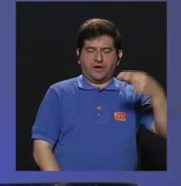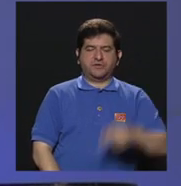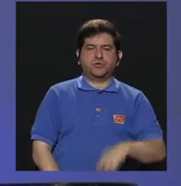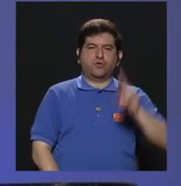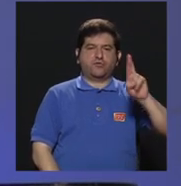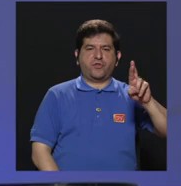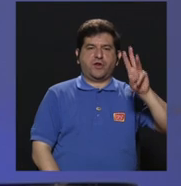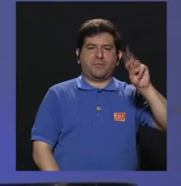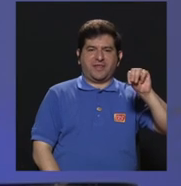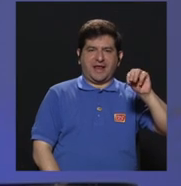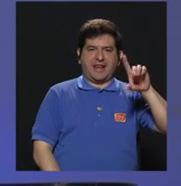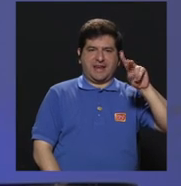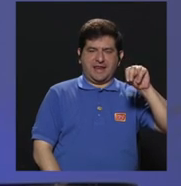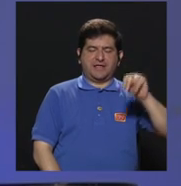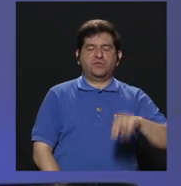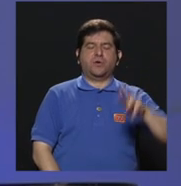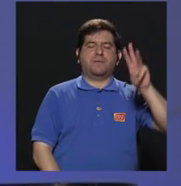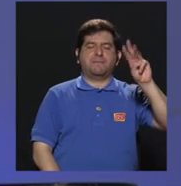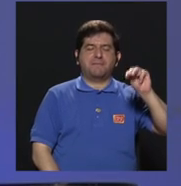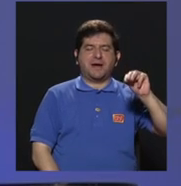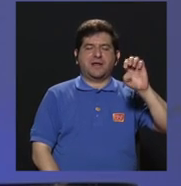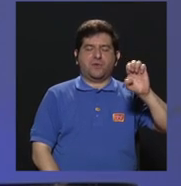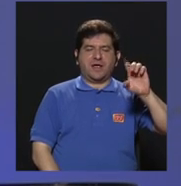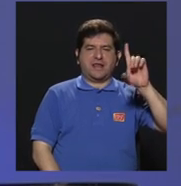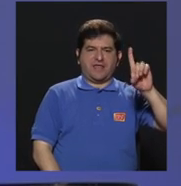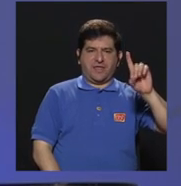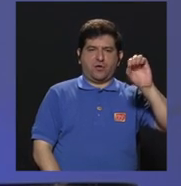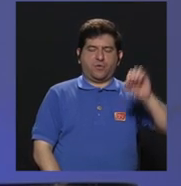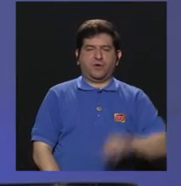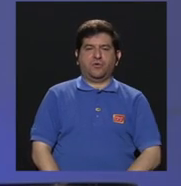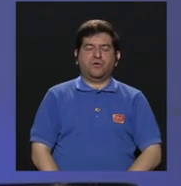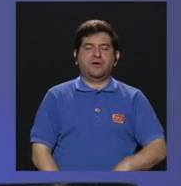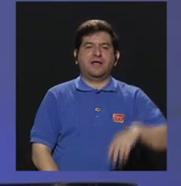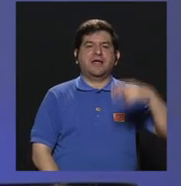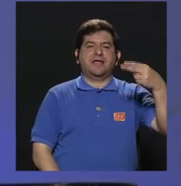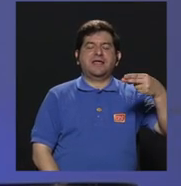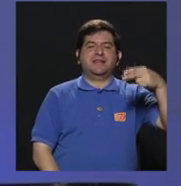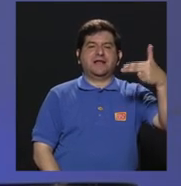Rodrigo Madrigal Nieto, María Eugenia Dengo Obregón, Hilda Chena